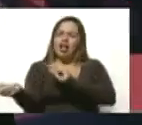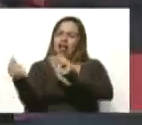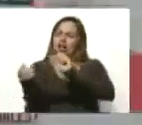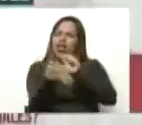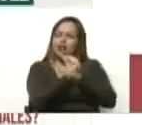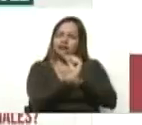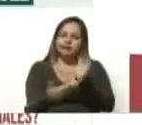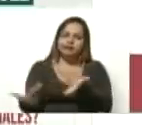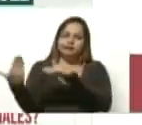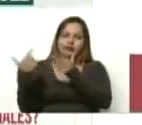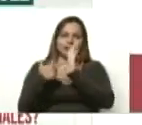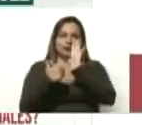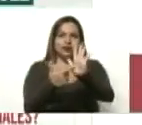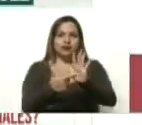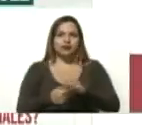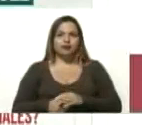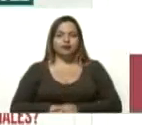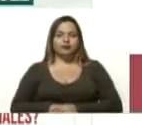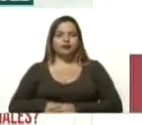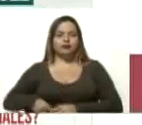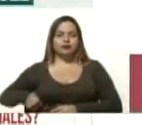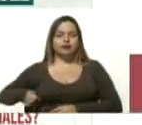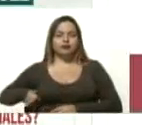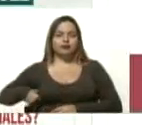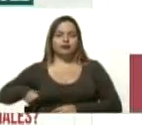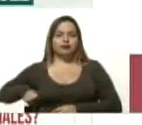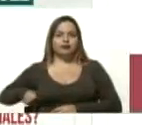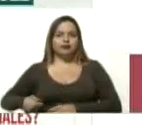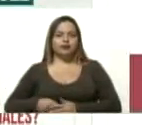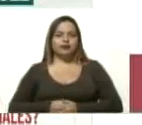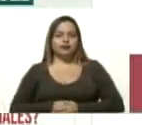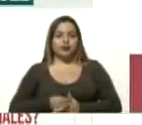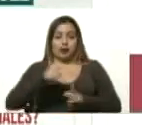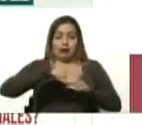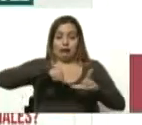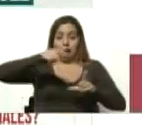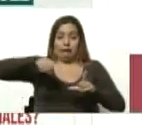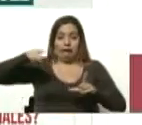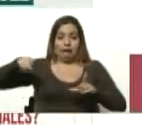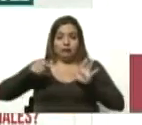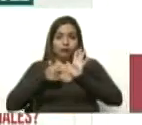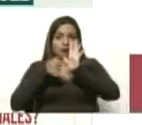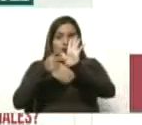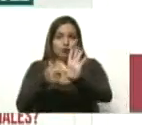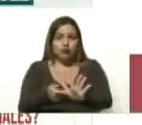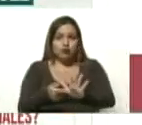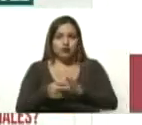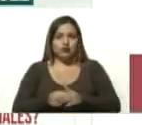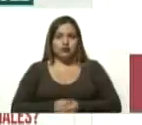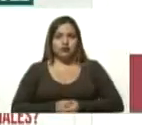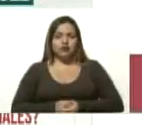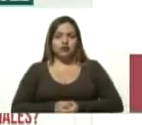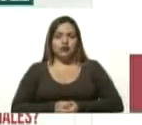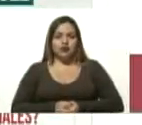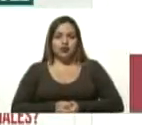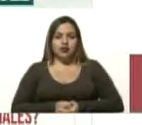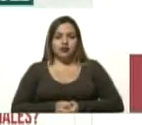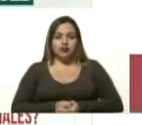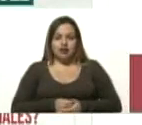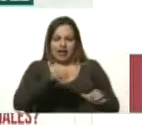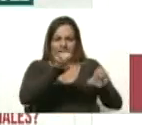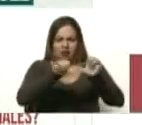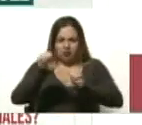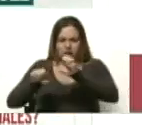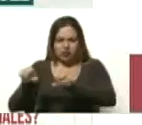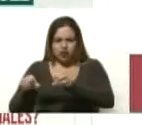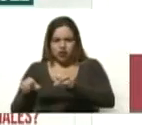bien, vamos a verlo. Es que Interlaces ha publicado el reciente estudio Monitor País,